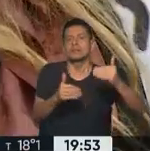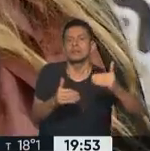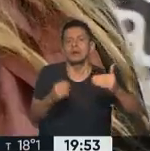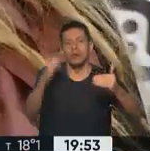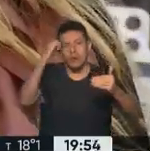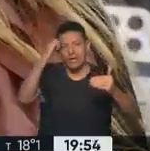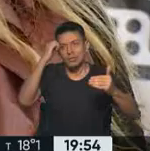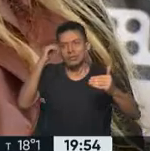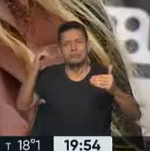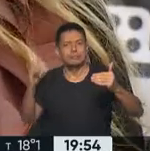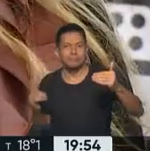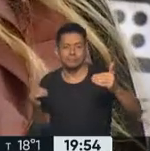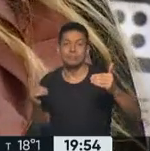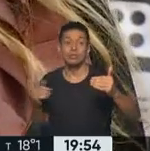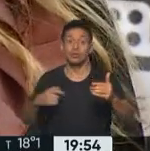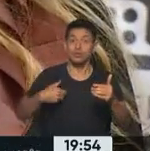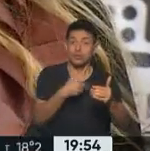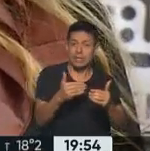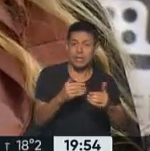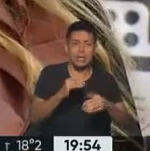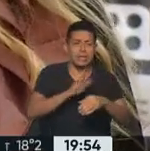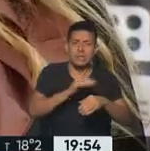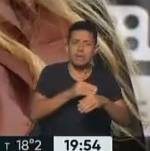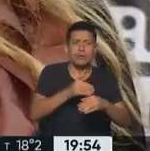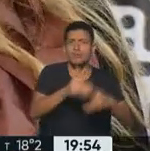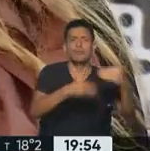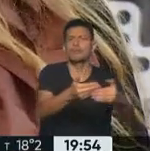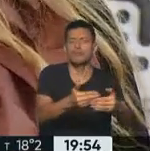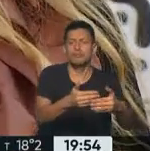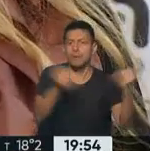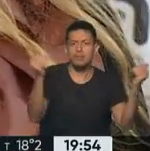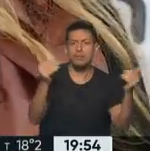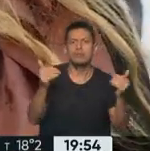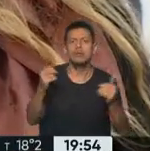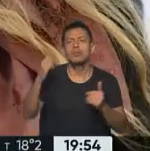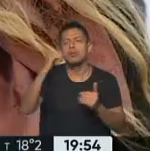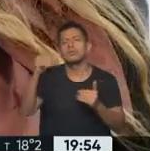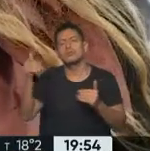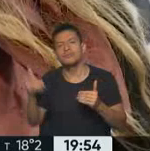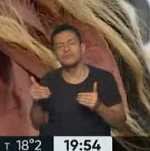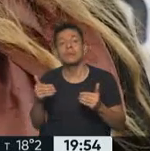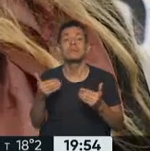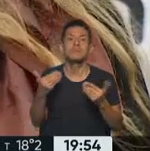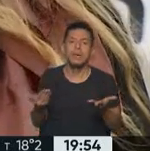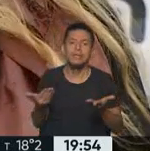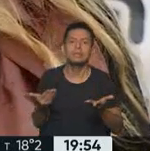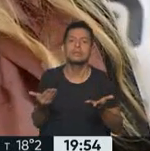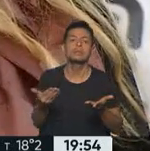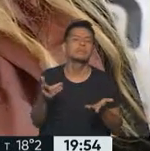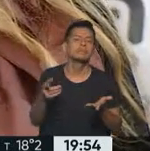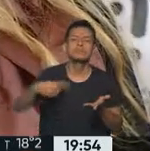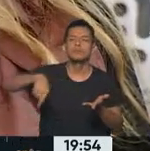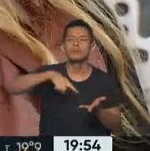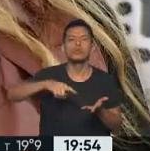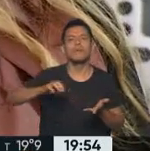Congreso de la Nación. La sociedad tiene otros tiempos y por eso seguimos teniendo un promedio de vida